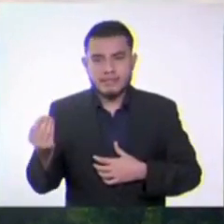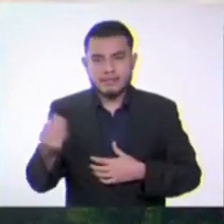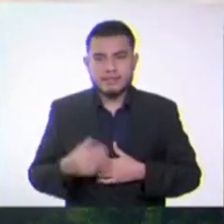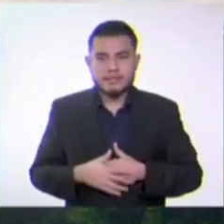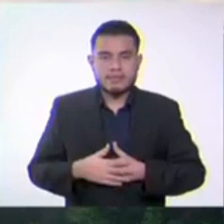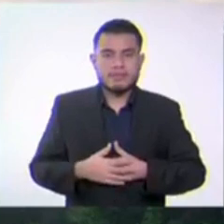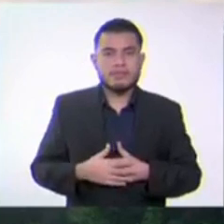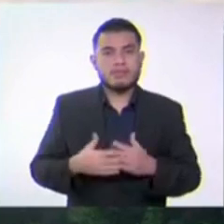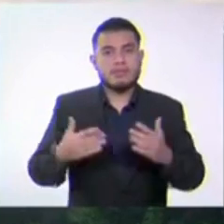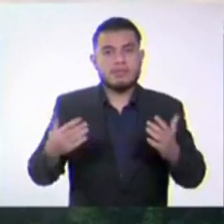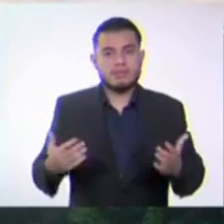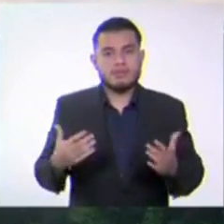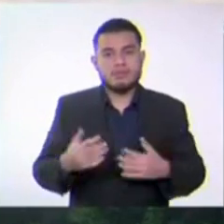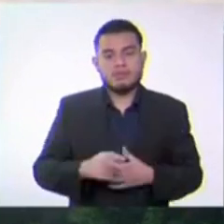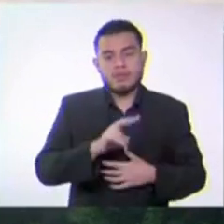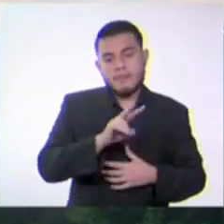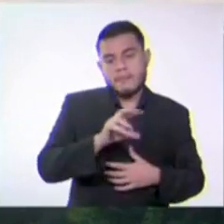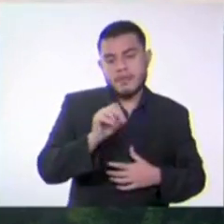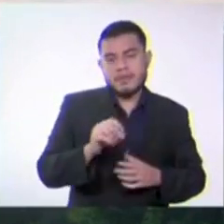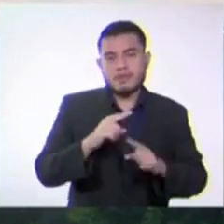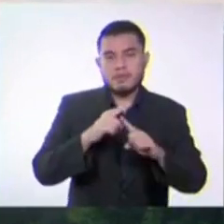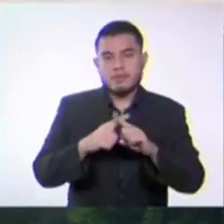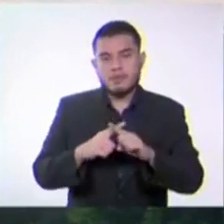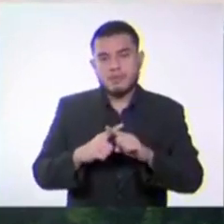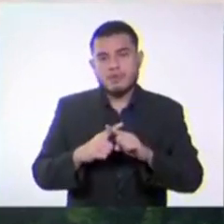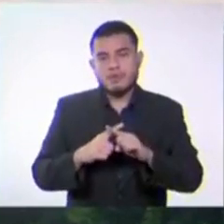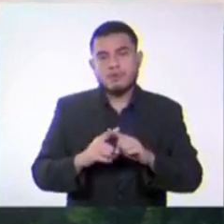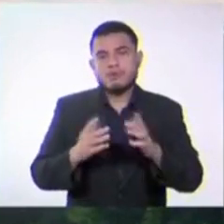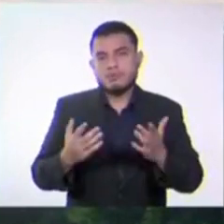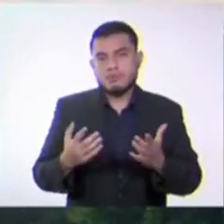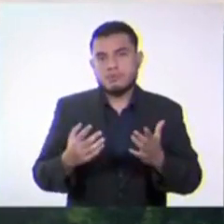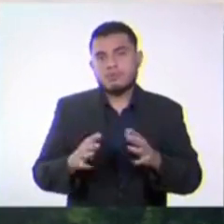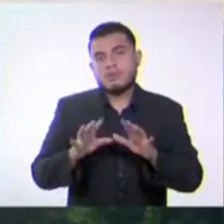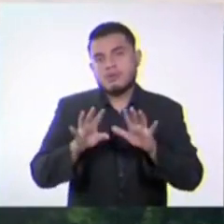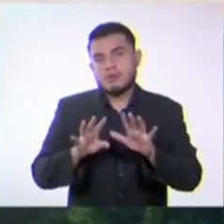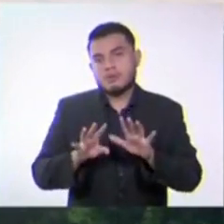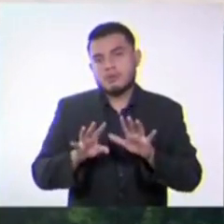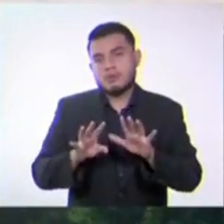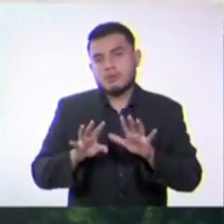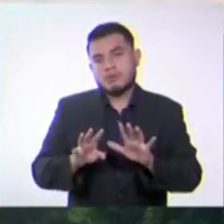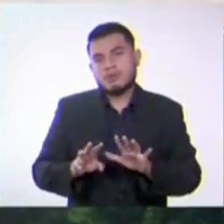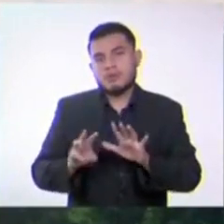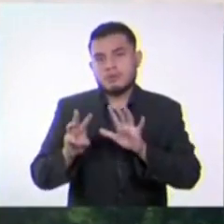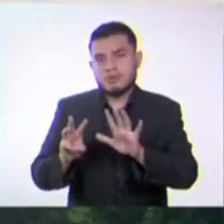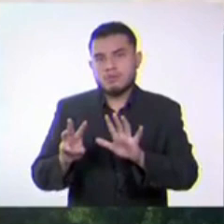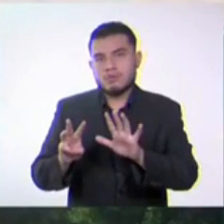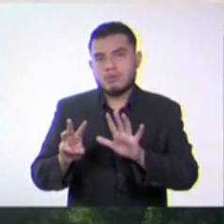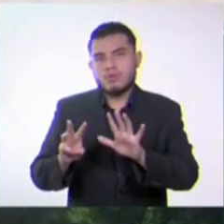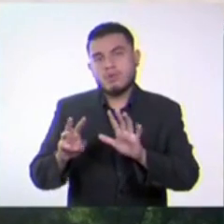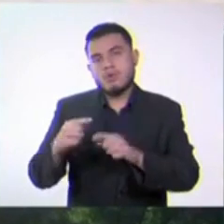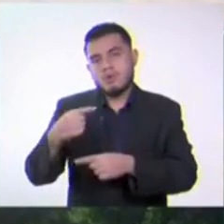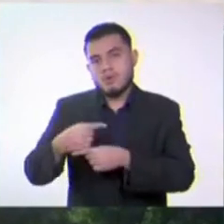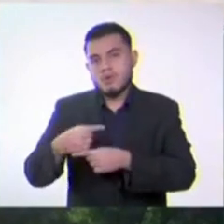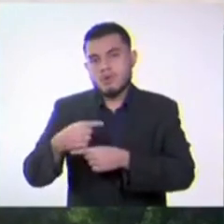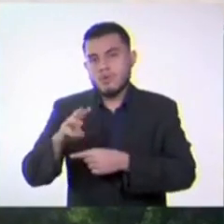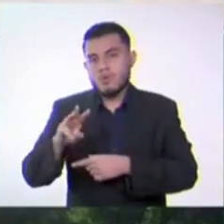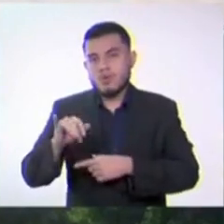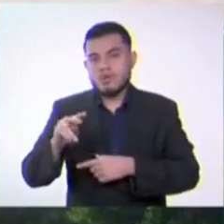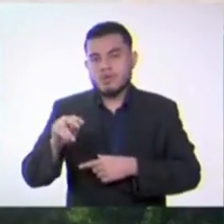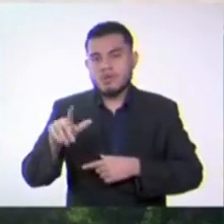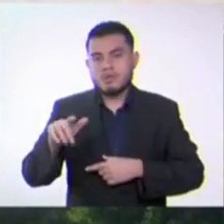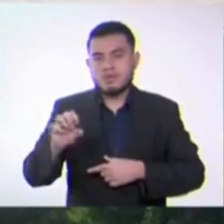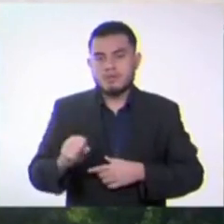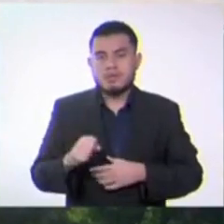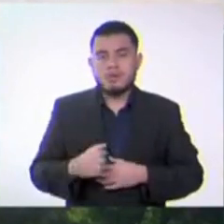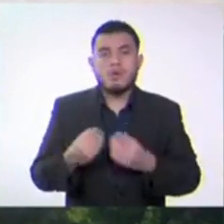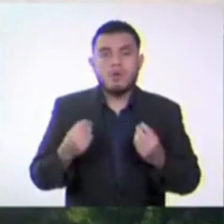tanto, se llegaban a tener 18 meses, o mejor dicho, 18 Winales, dando